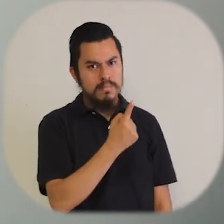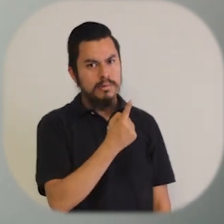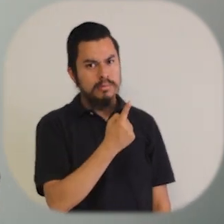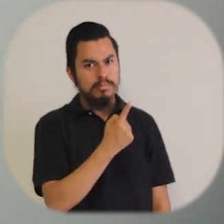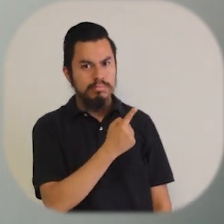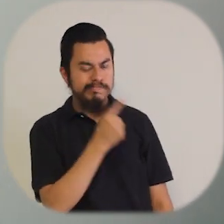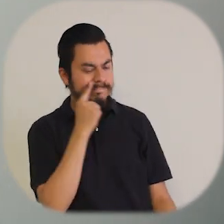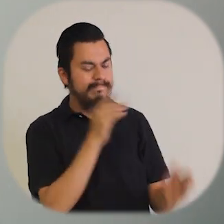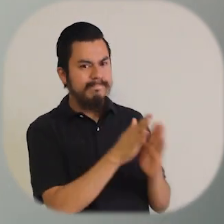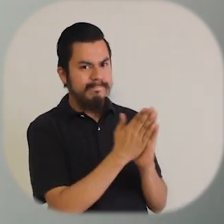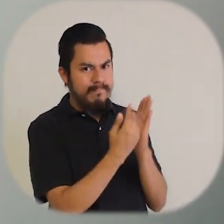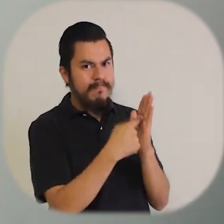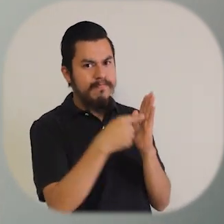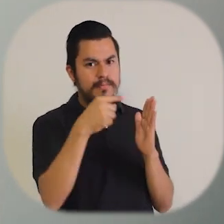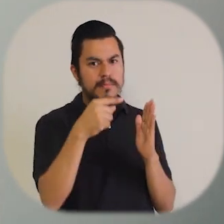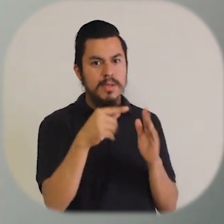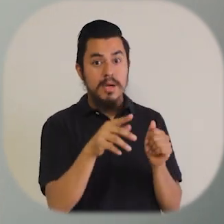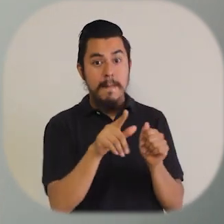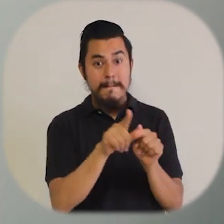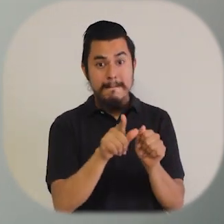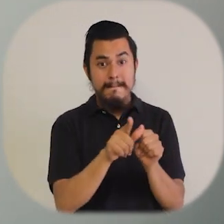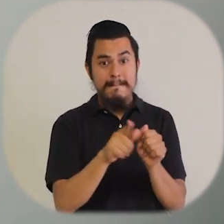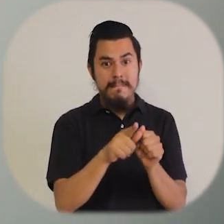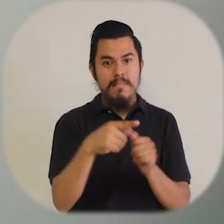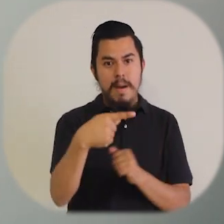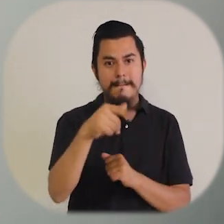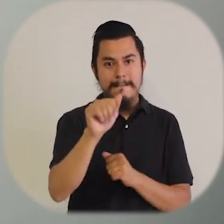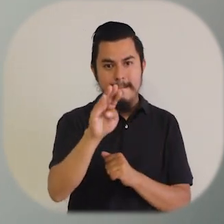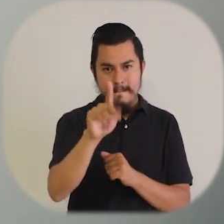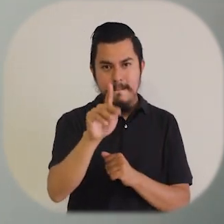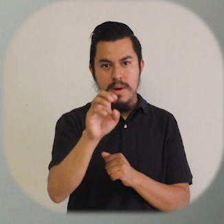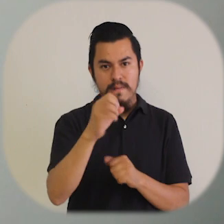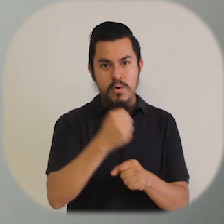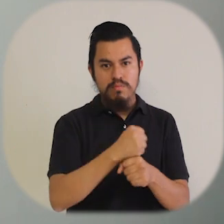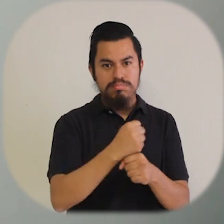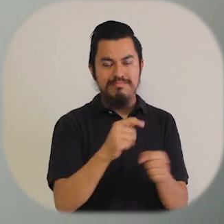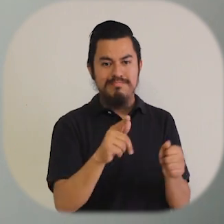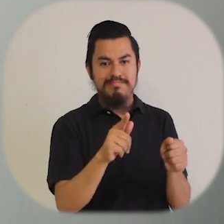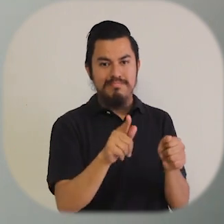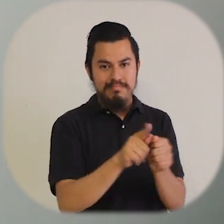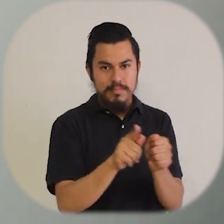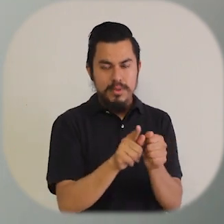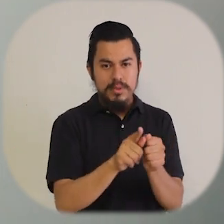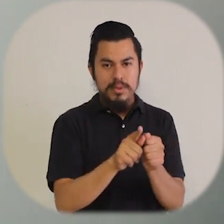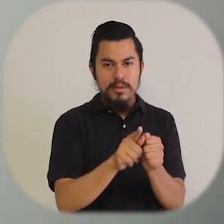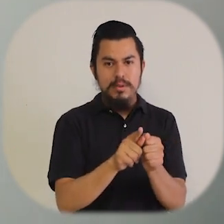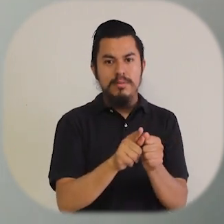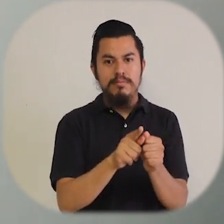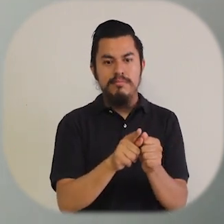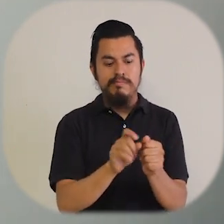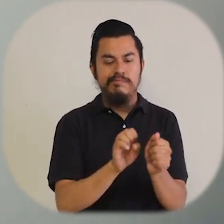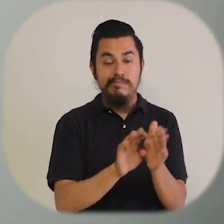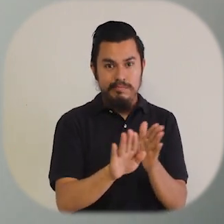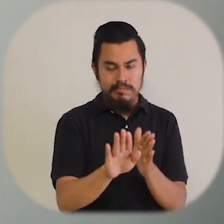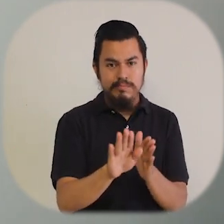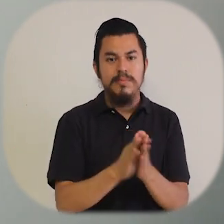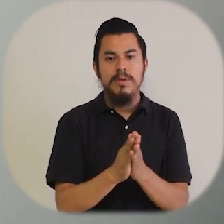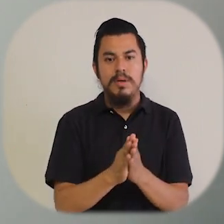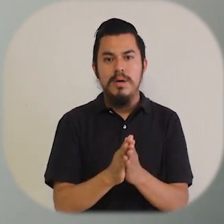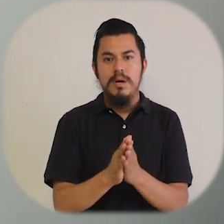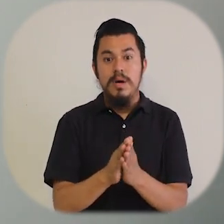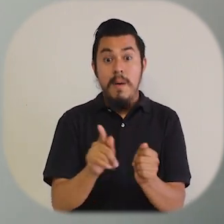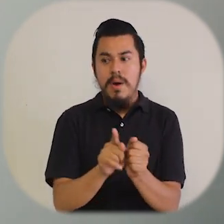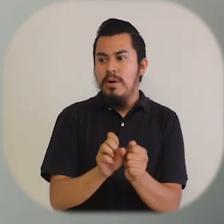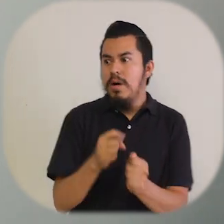maldice a la iglesia de Galacia. Gálatas 1, 6 al 9 dice: estoy maravillado de que tan pronto